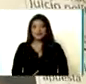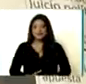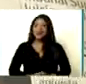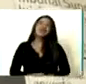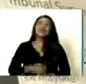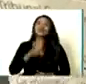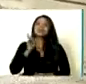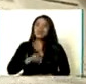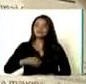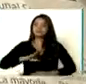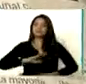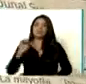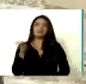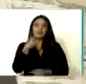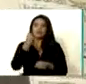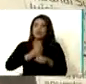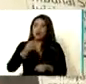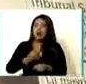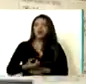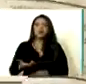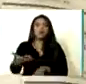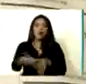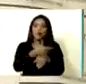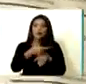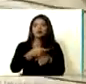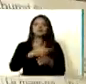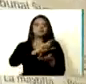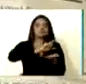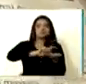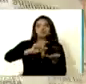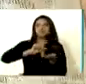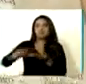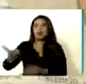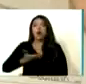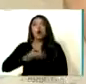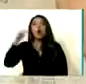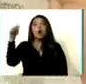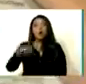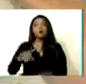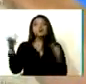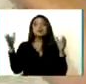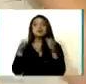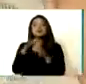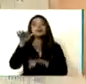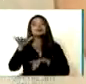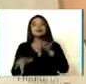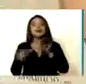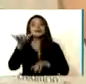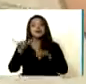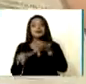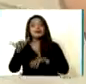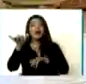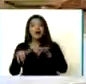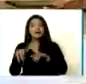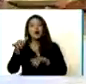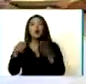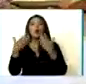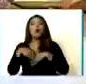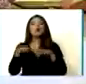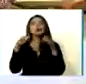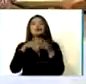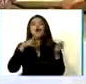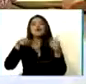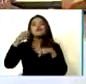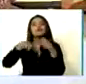beneficiar a trabajadores de gobernaciones y alcaldías. El jefe de Estado se va a reunir hoy con el secretario de la Organización de